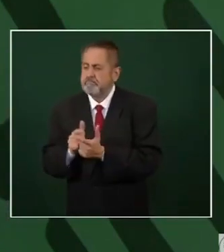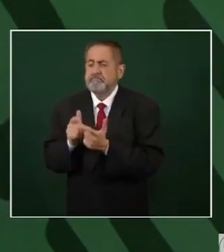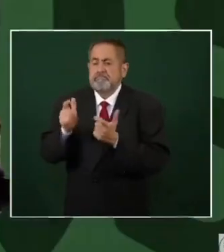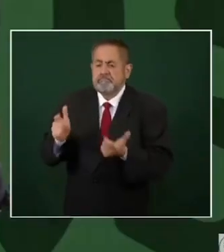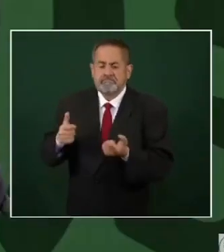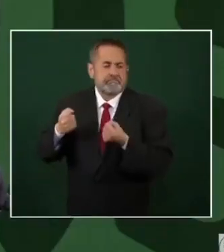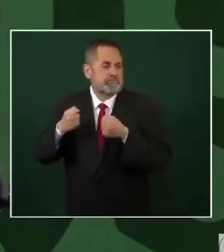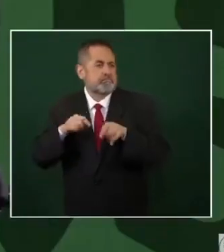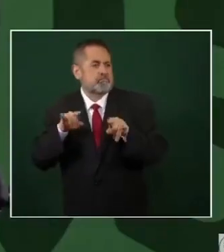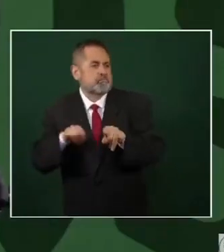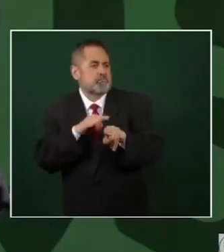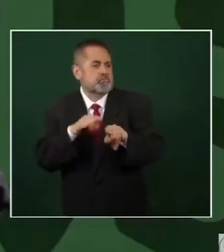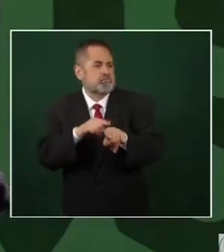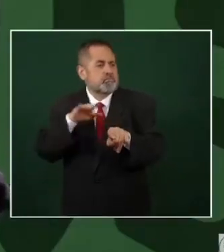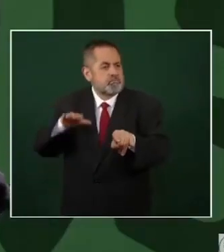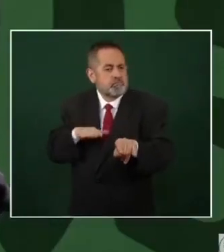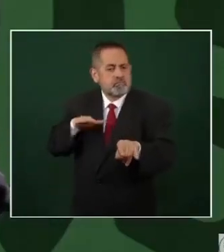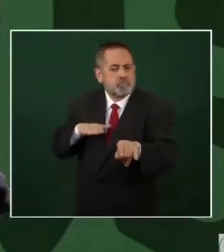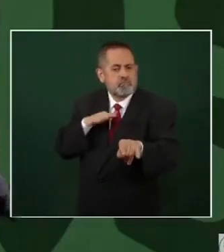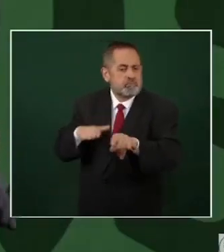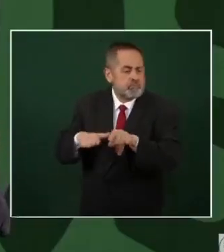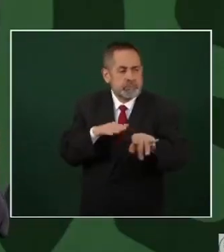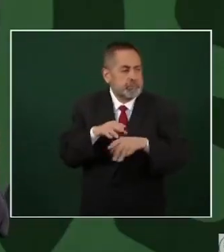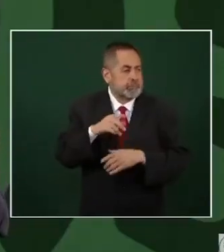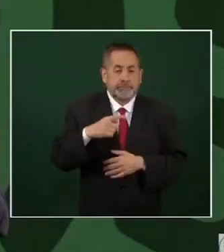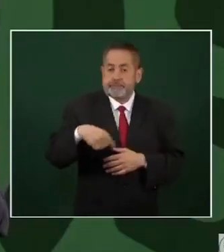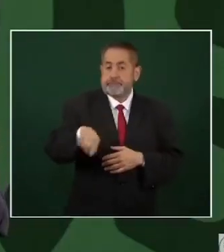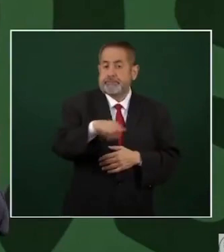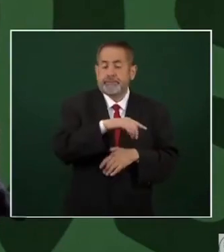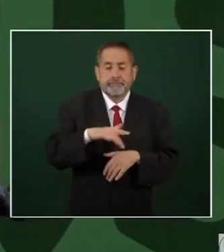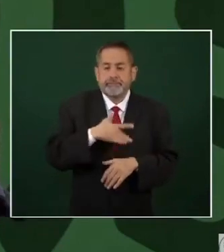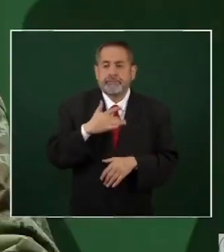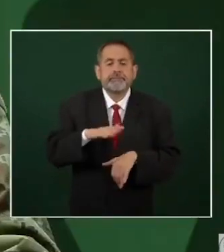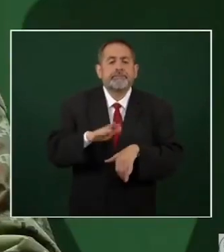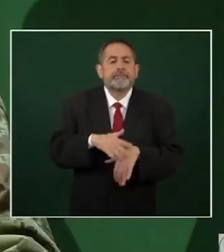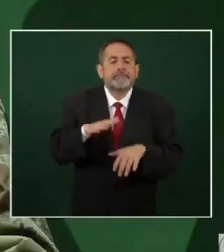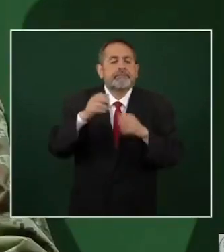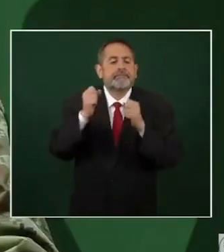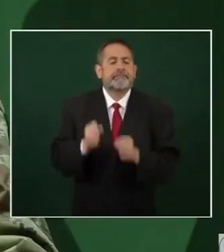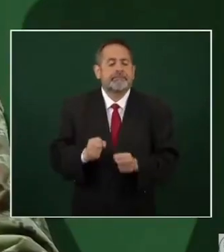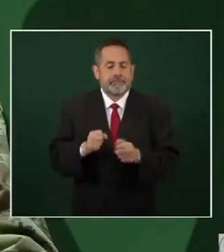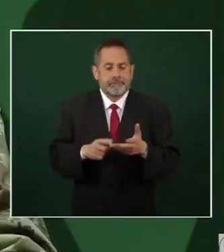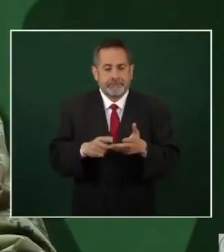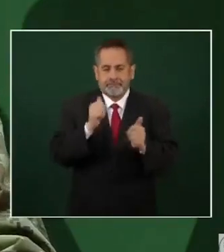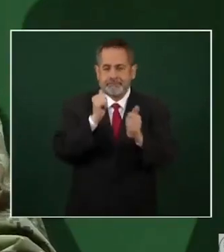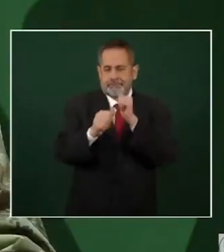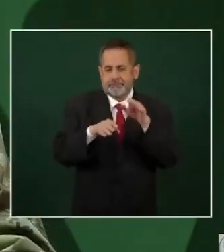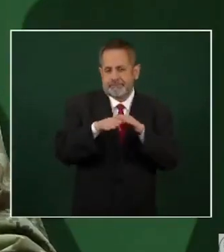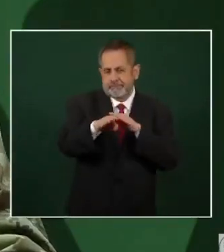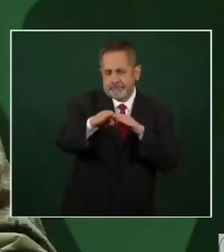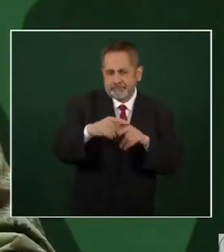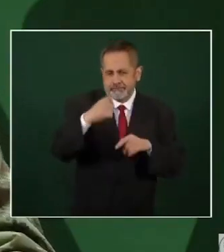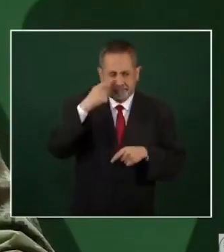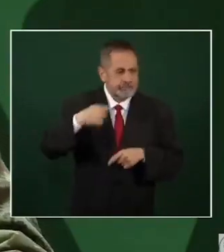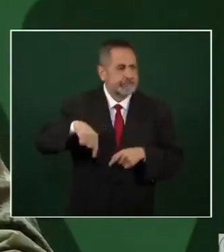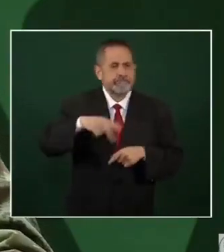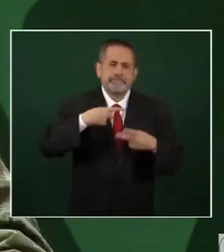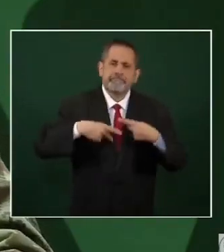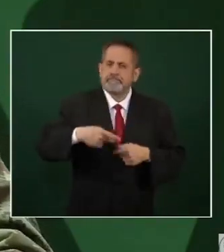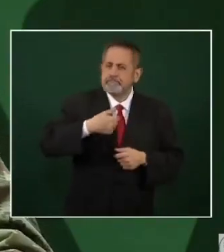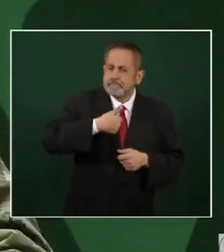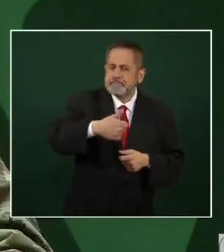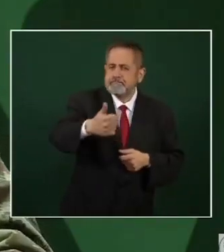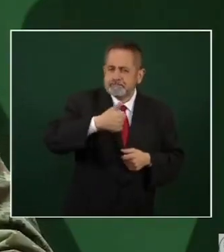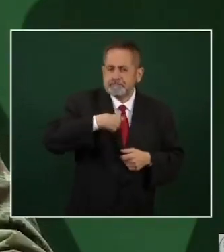grande, una fuerza que le da seguridad a la a las personas que están en